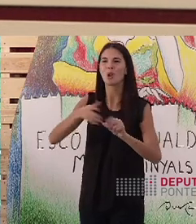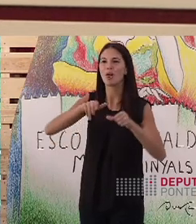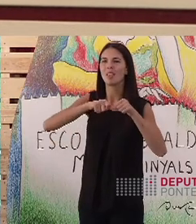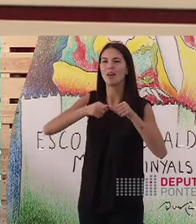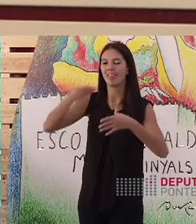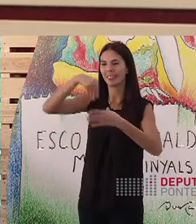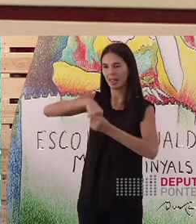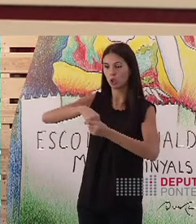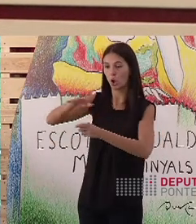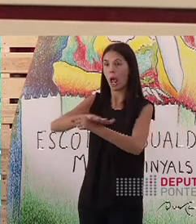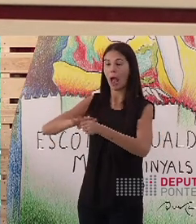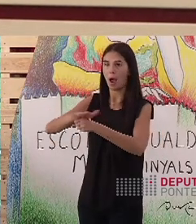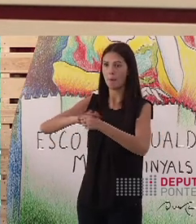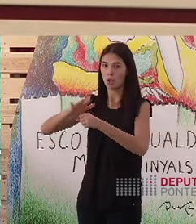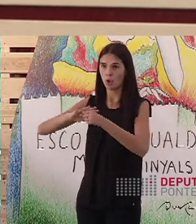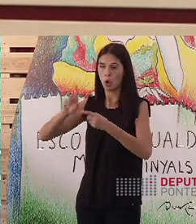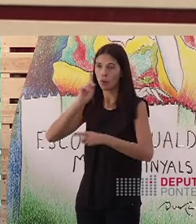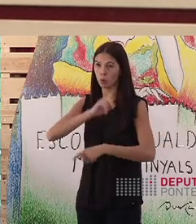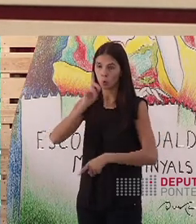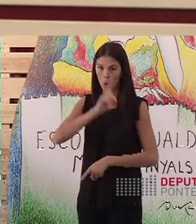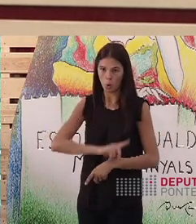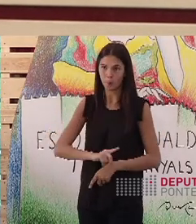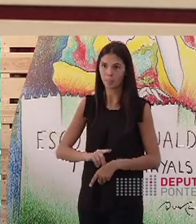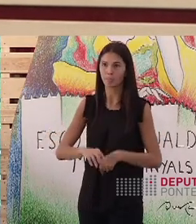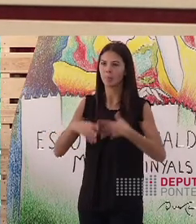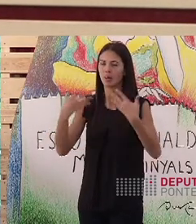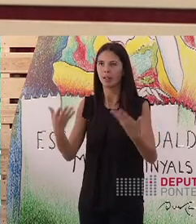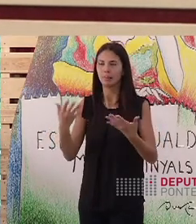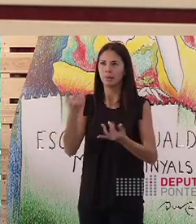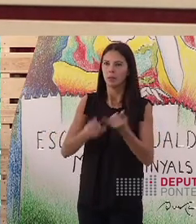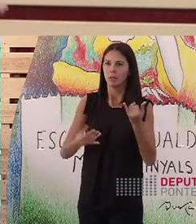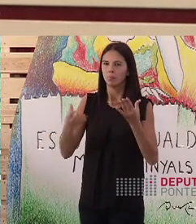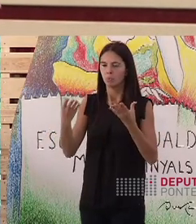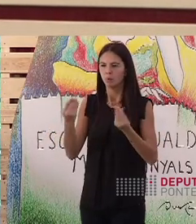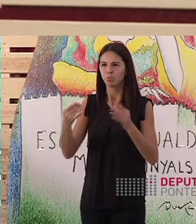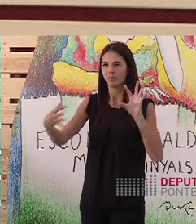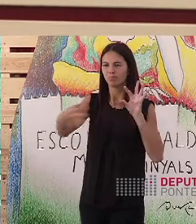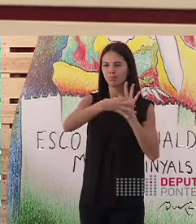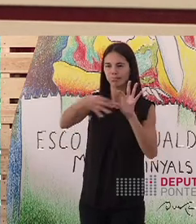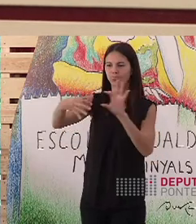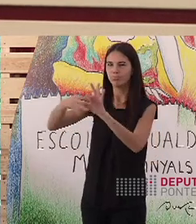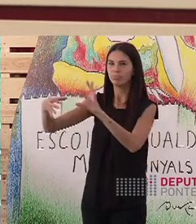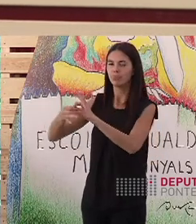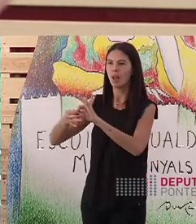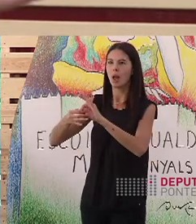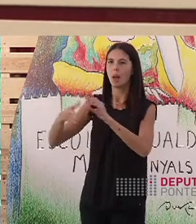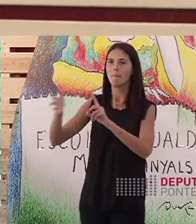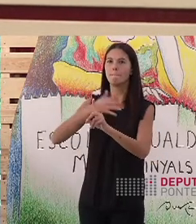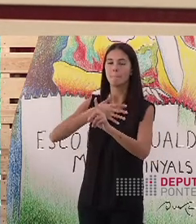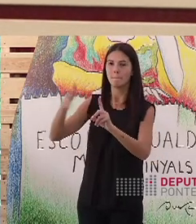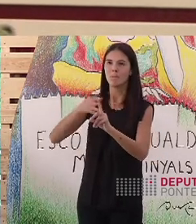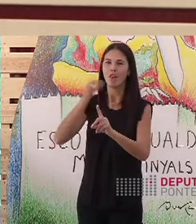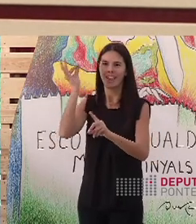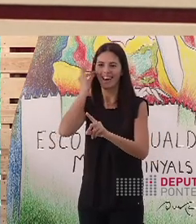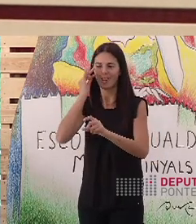no ámbito prostitucional e que ten moitas confluencias que a violencia de xénero no ámbito da